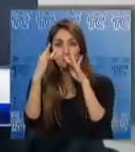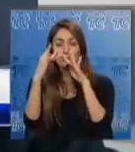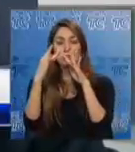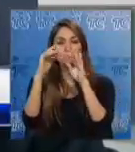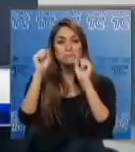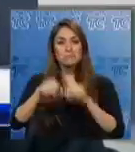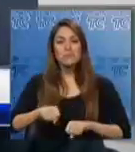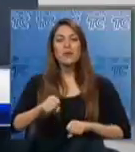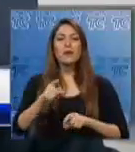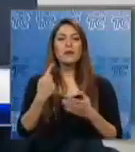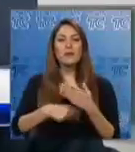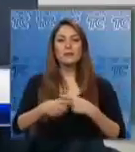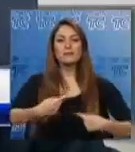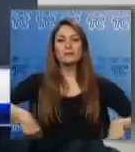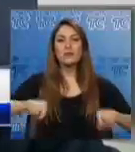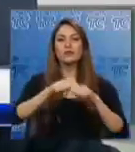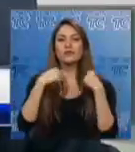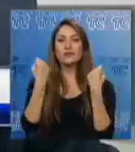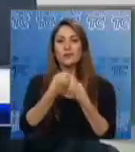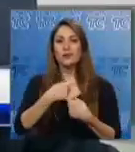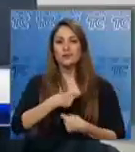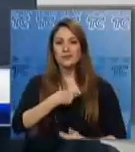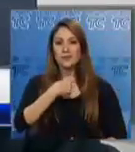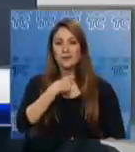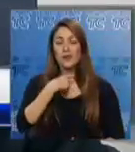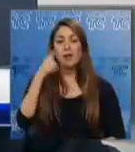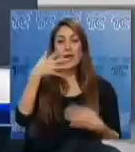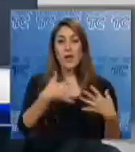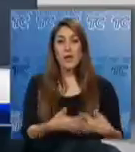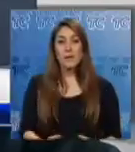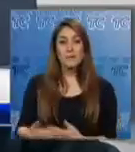sociedad civil y el gobierno americano